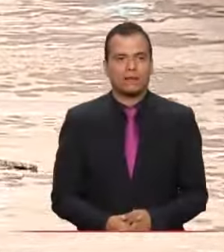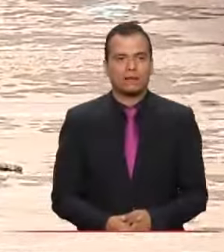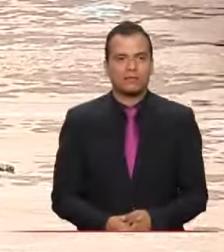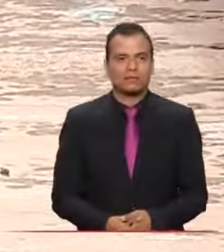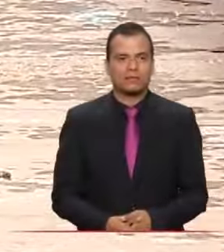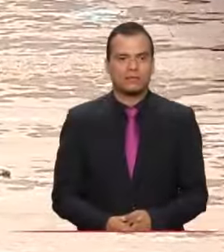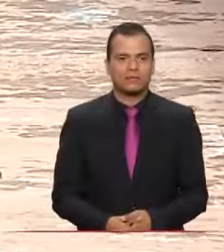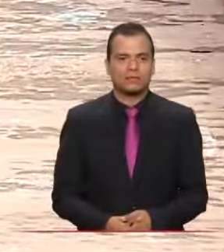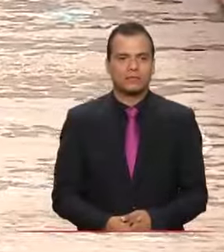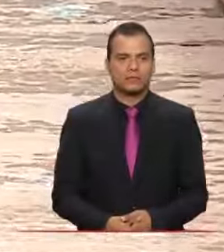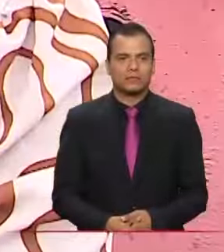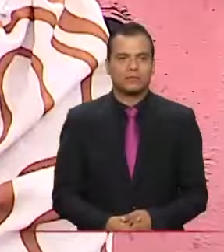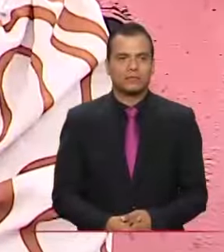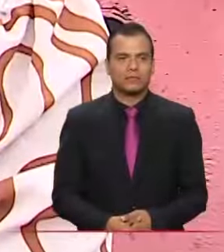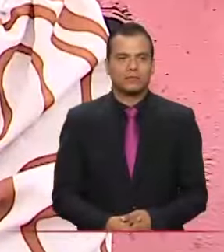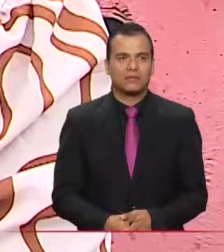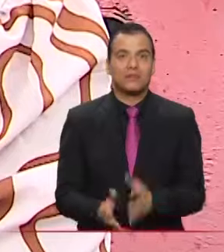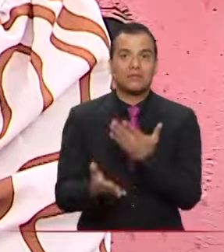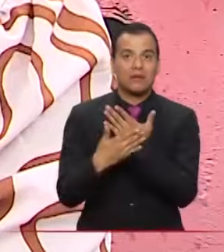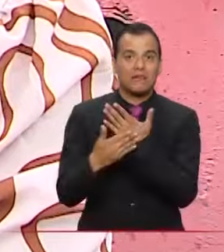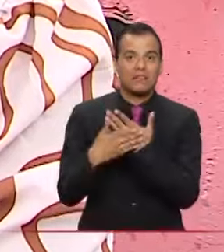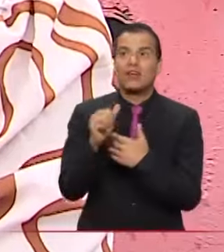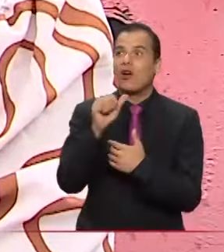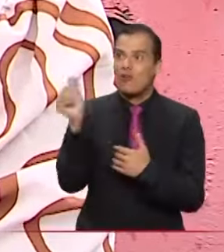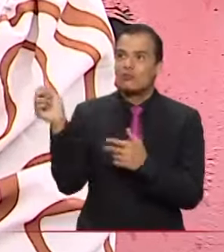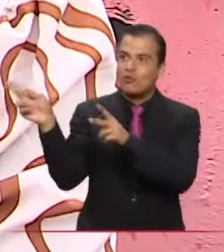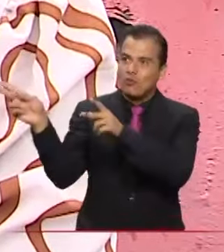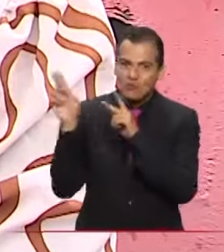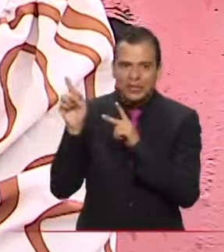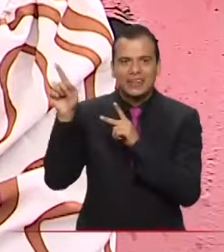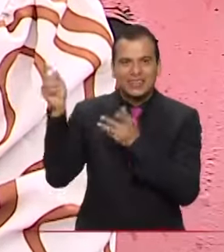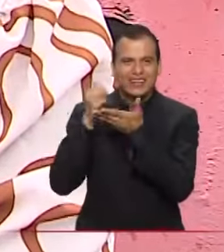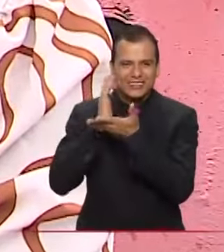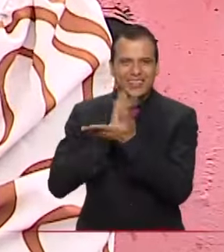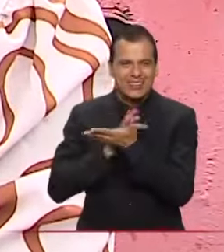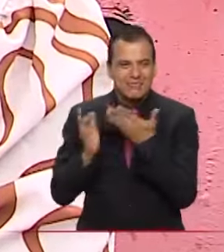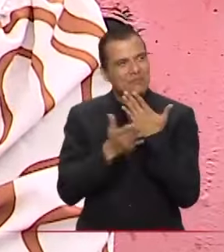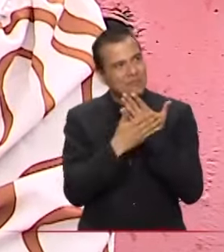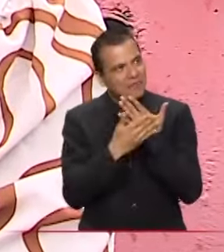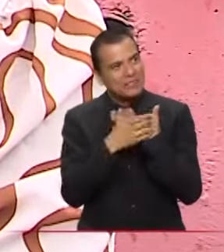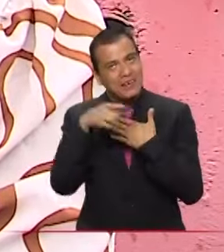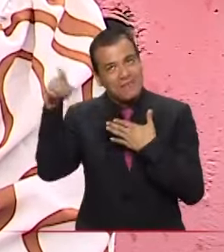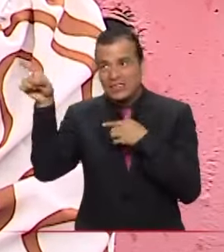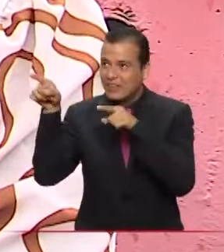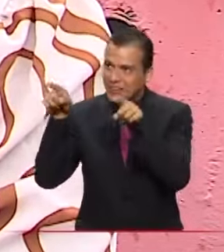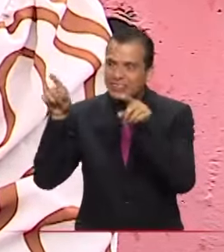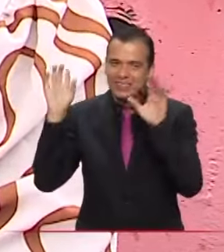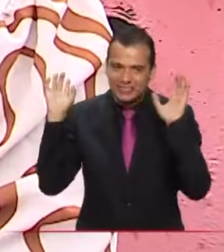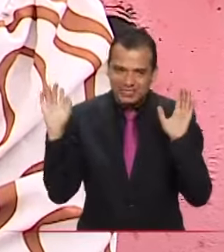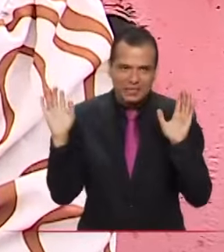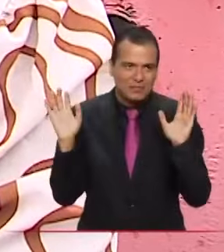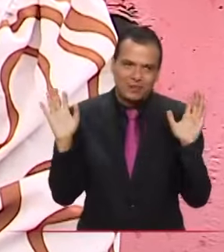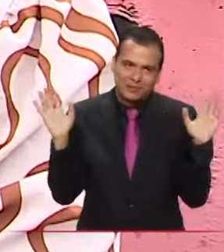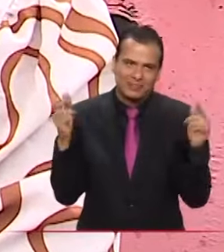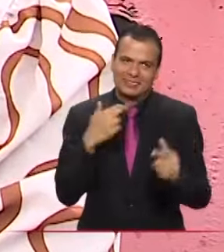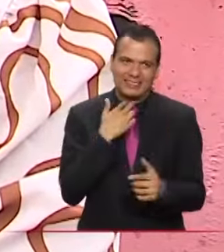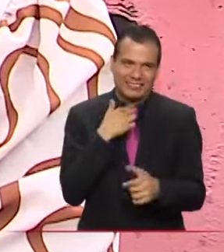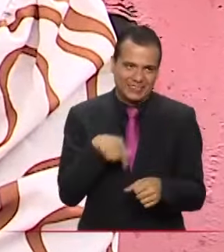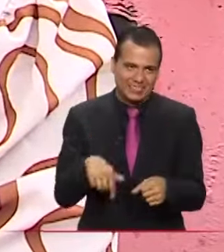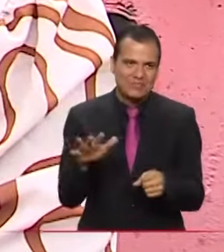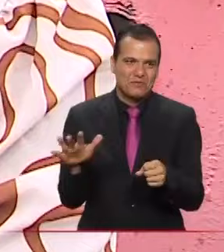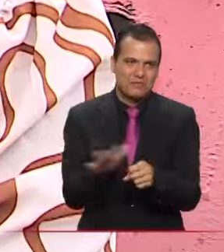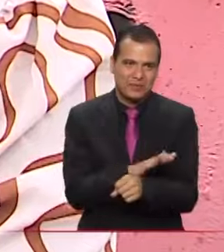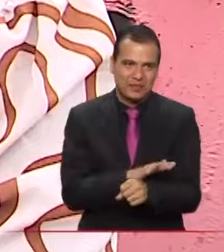Ya nos han invitado que para dos puentes, como este, para recuperarlo. Sí. Pero ya que nosotros no podemos porque tenemos esto